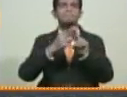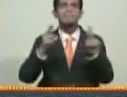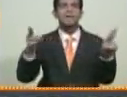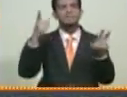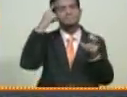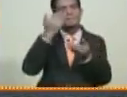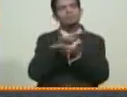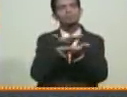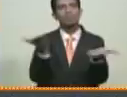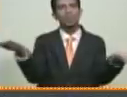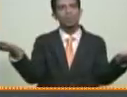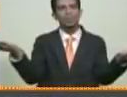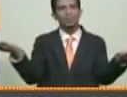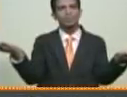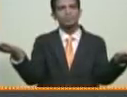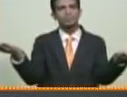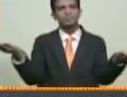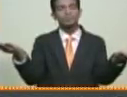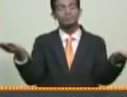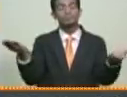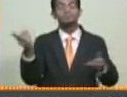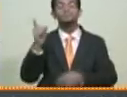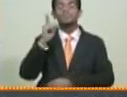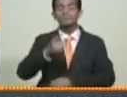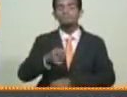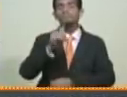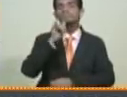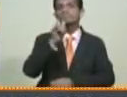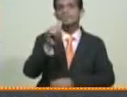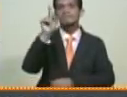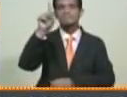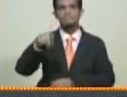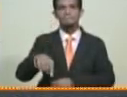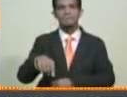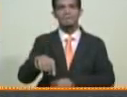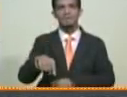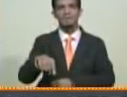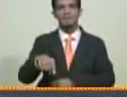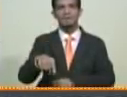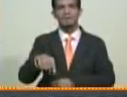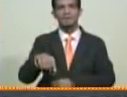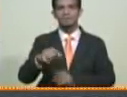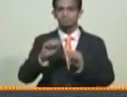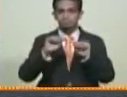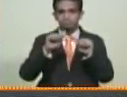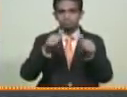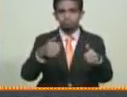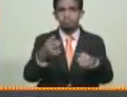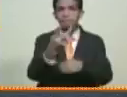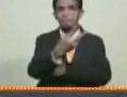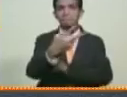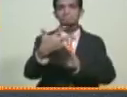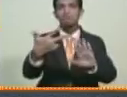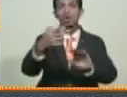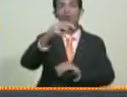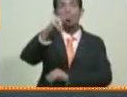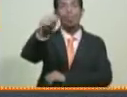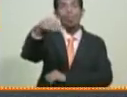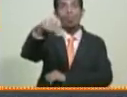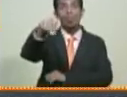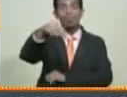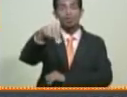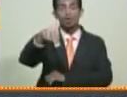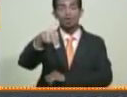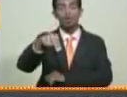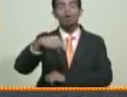todos. Debemos informar también que a partir del 28 de julio debemos estar nosotros arrancando